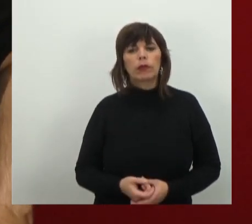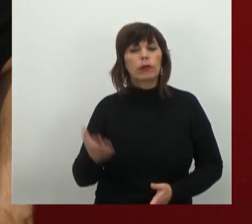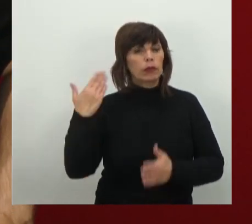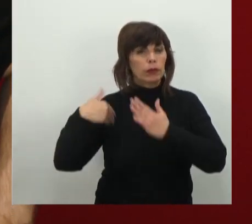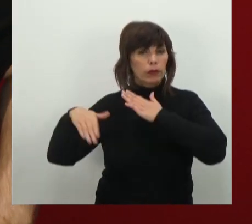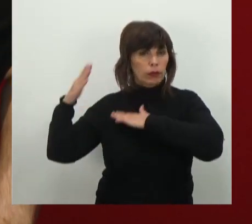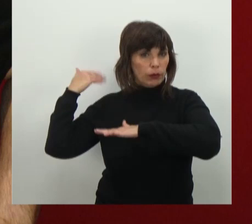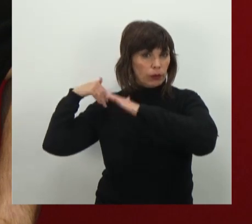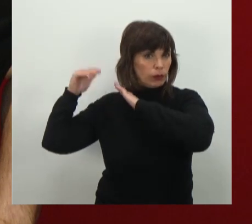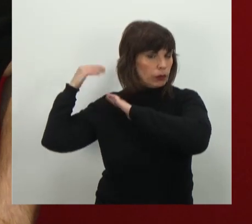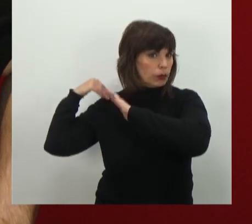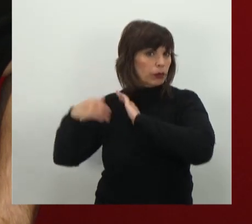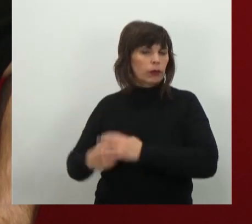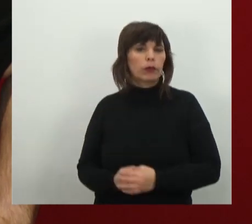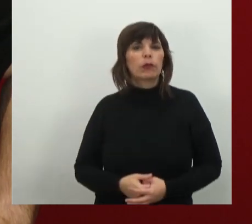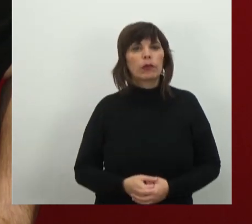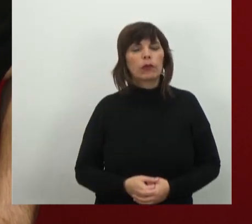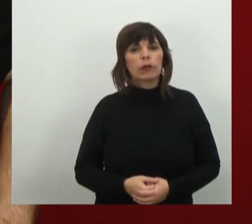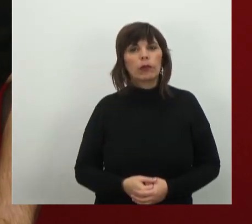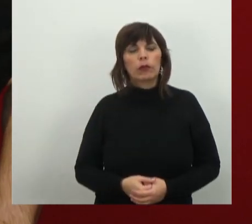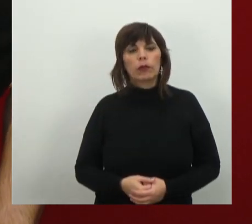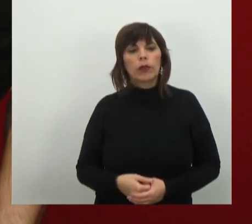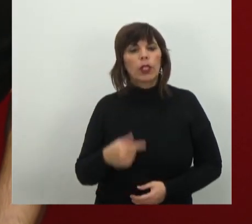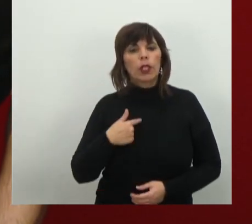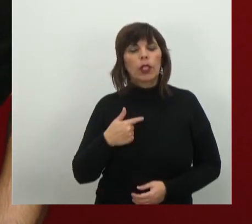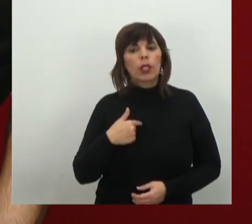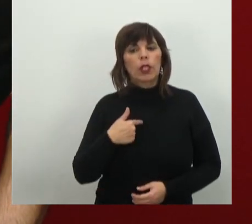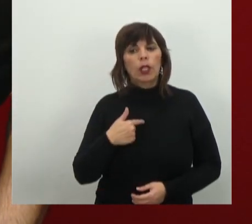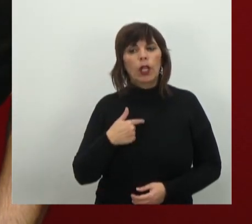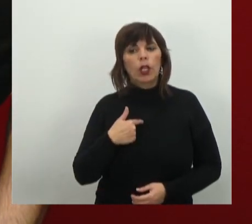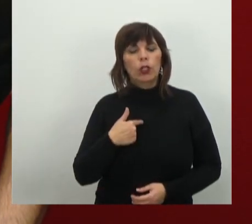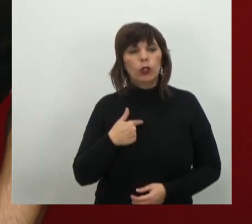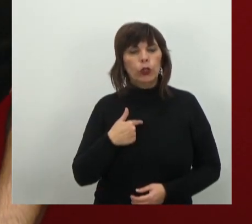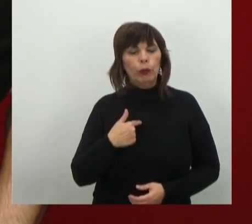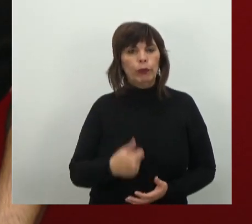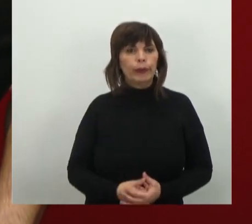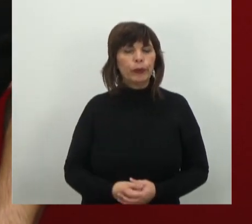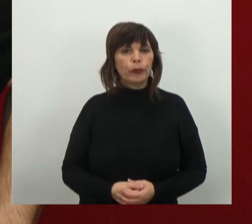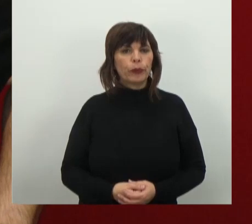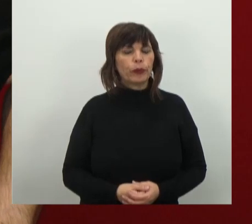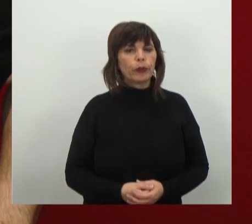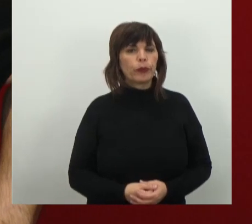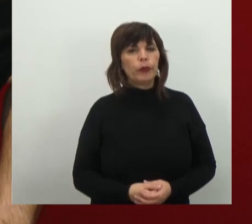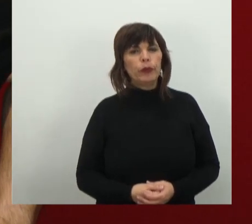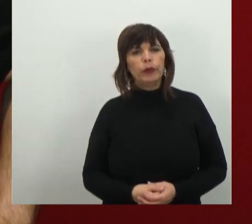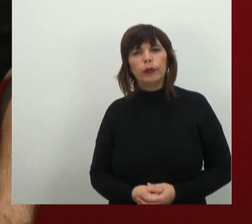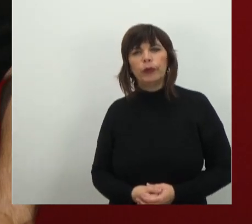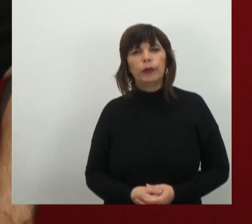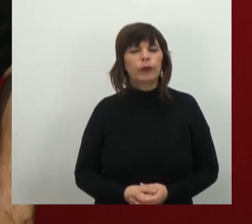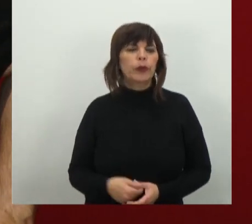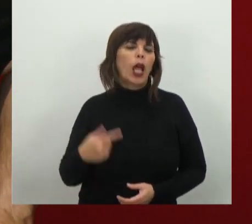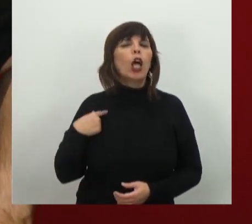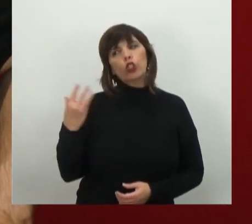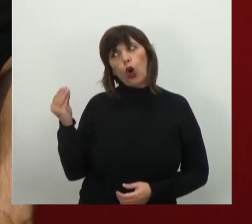Antiguamente, cuando yo me crecí en el Evangelio hace muchos años, bueno, no tanto porque soy todavía muy